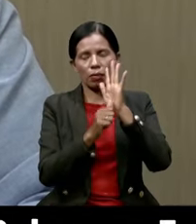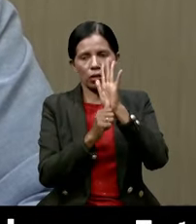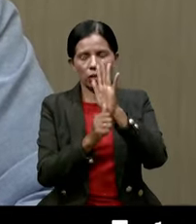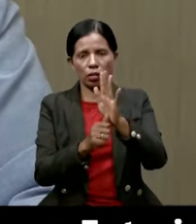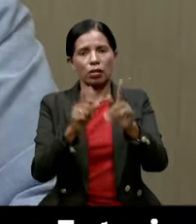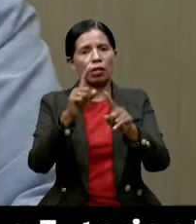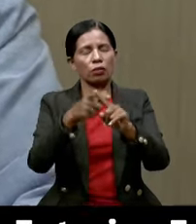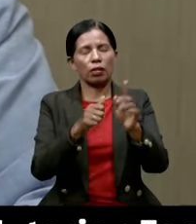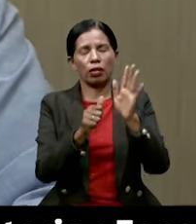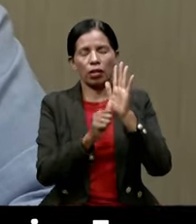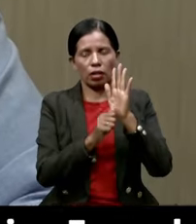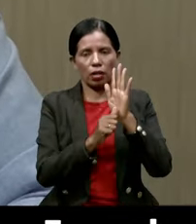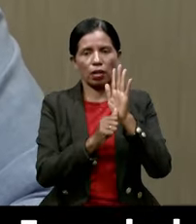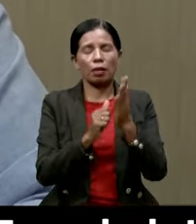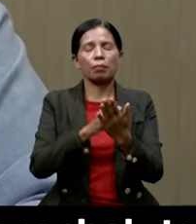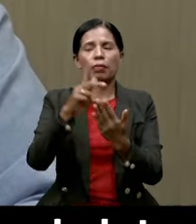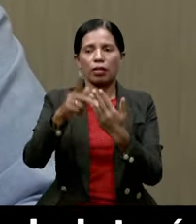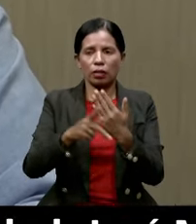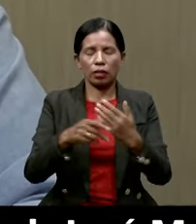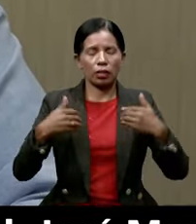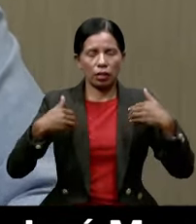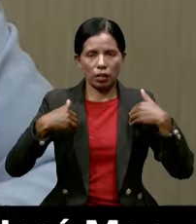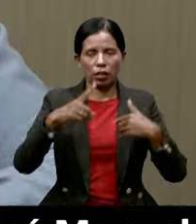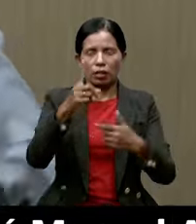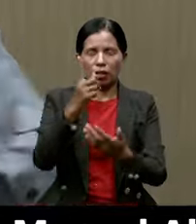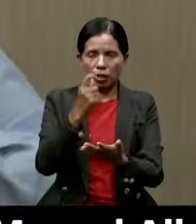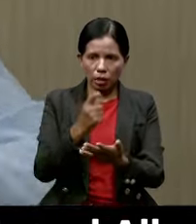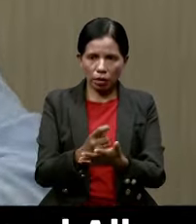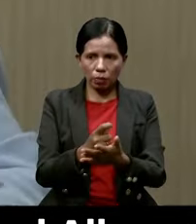abril ne iha de mil e tal